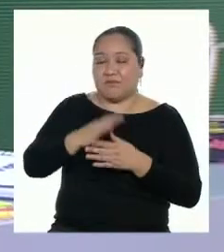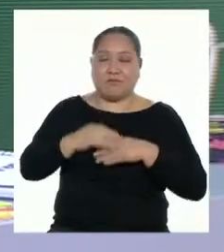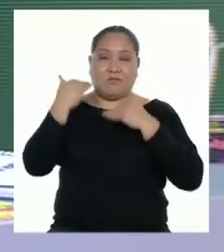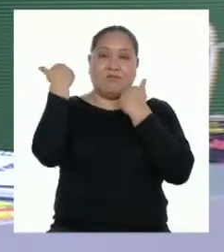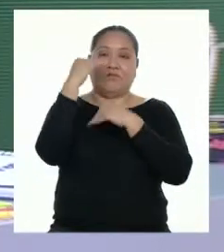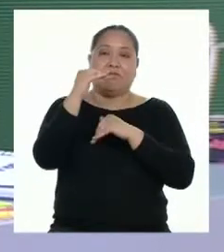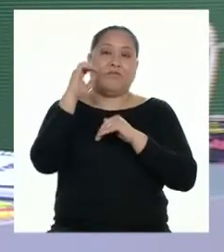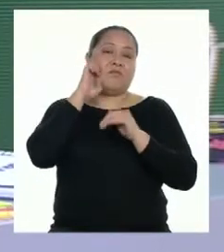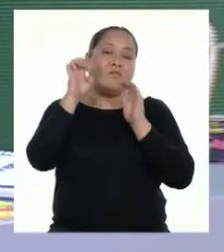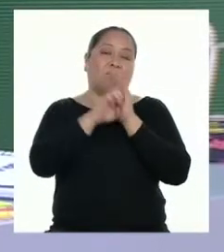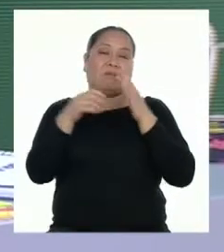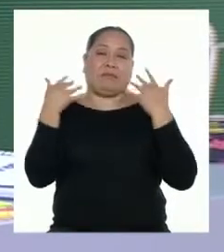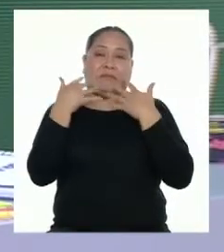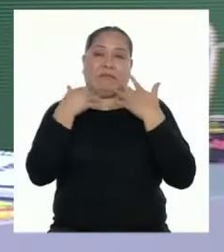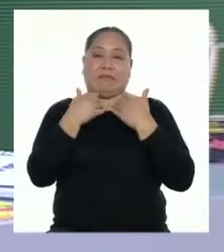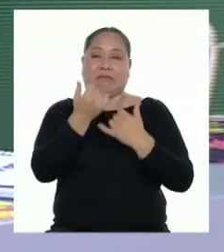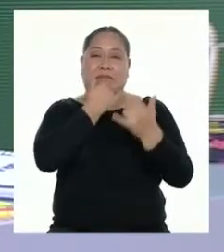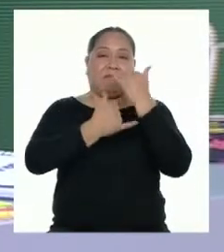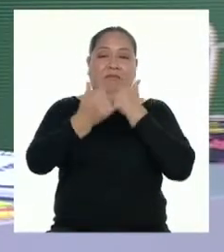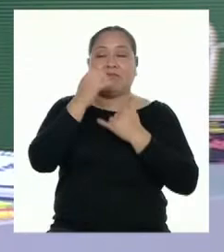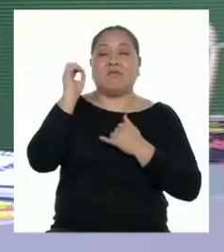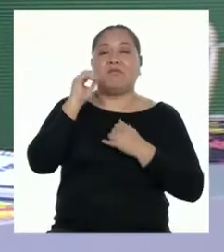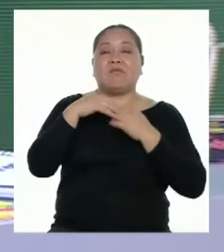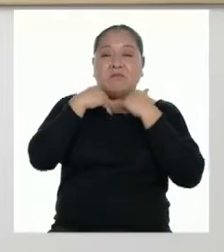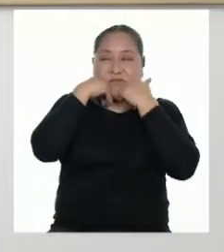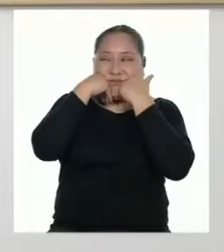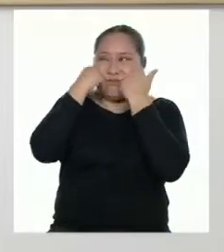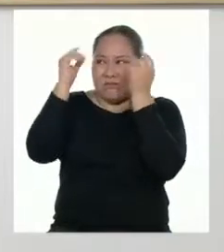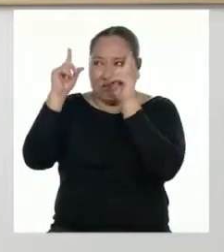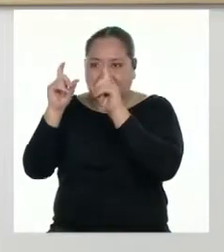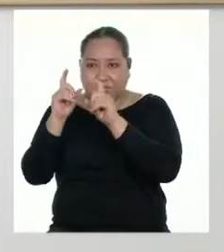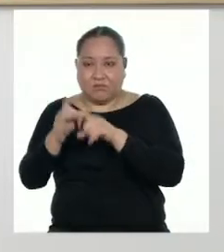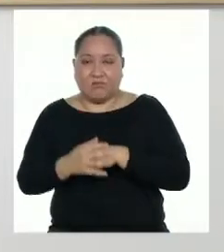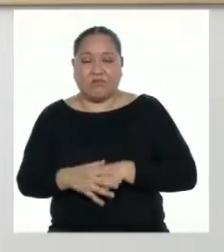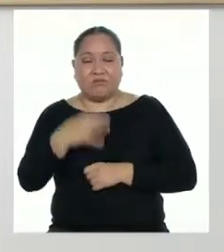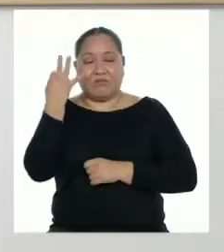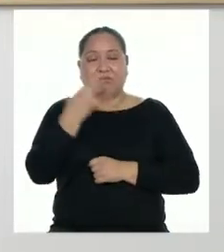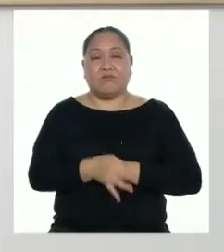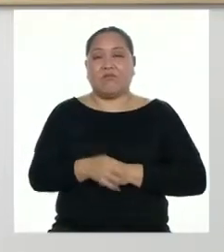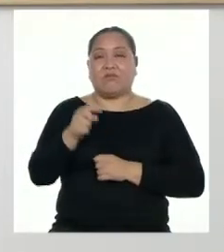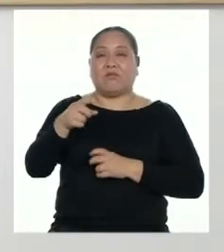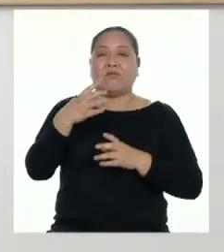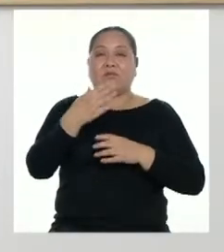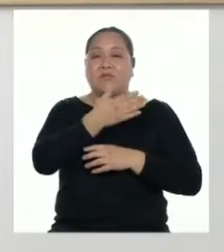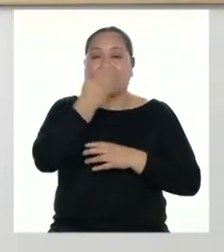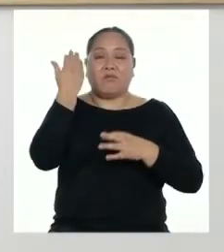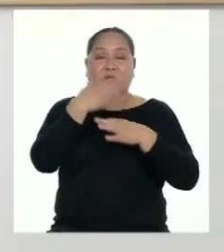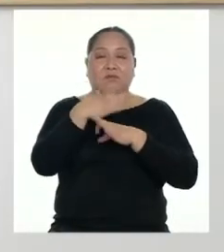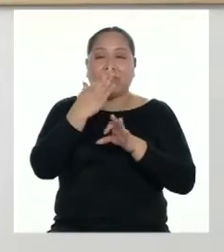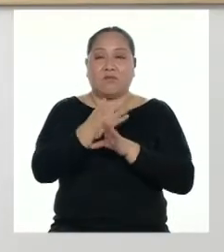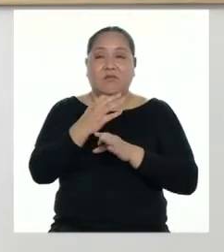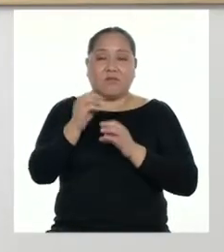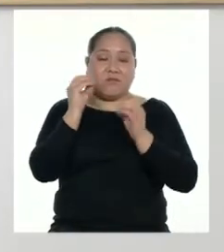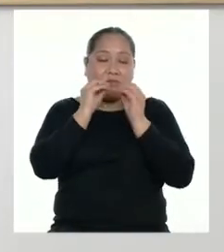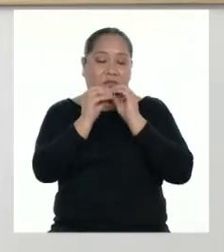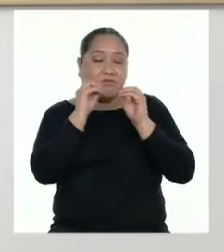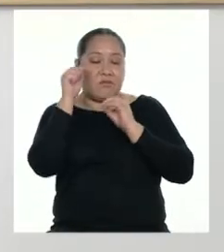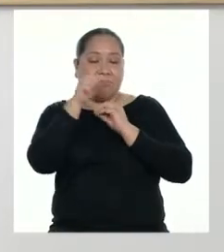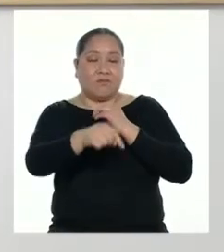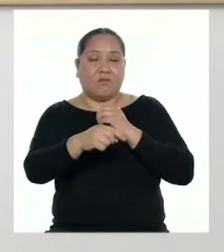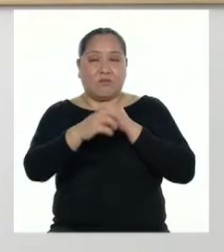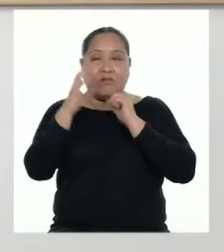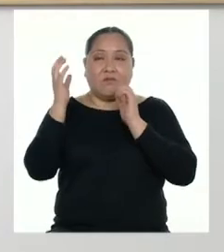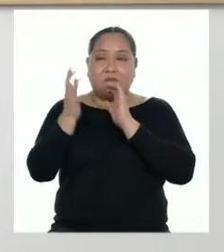limitarnos, como el miedo a equivocarnos o la vergüenza de preguntar. Cuando en verdad la mejor manera de afrontar un nuevo reto es con